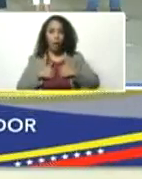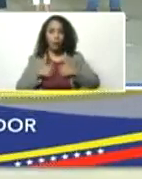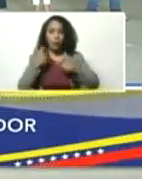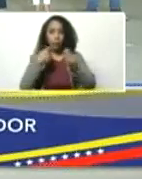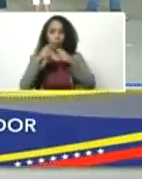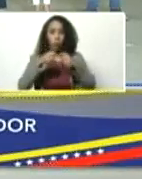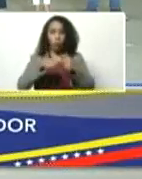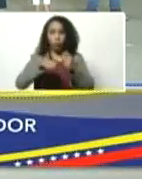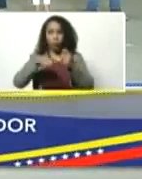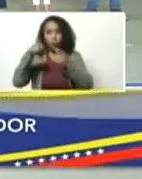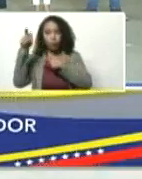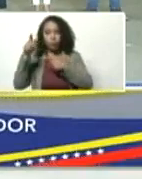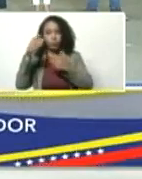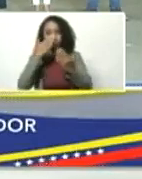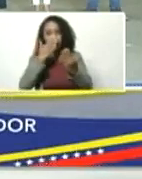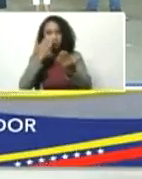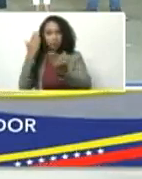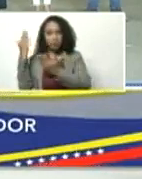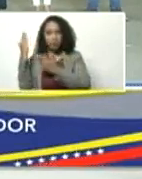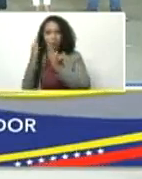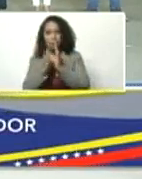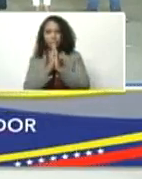exportaciones. Adelante, por favor.